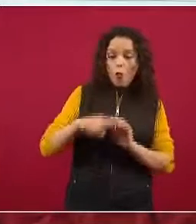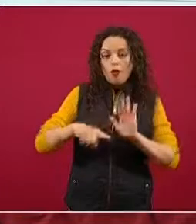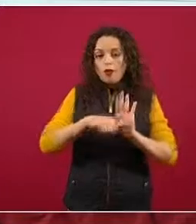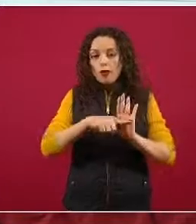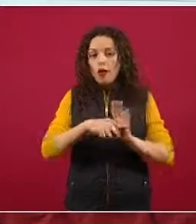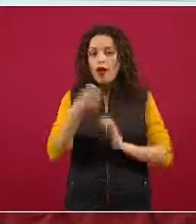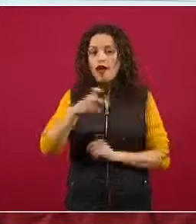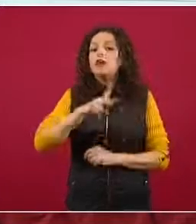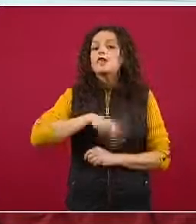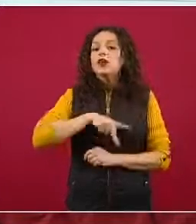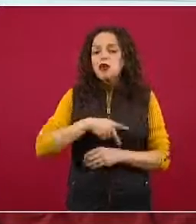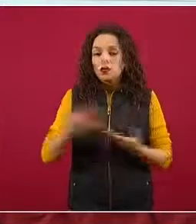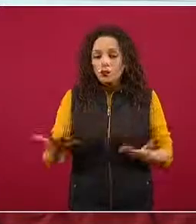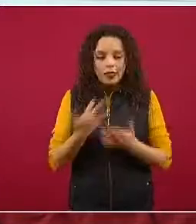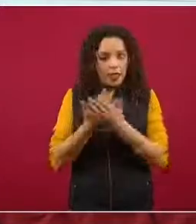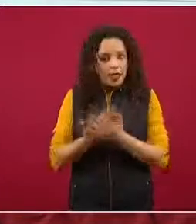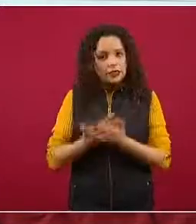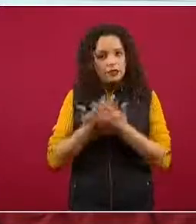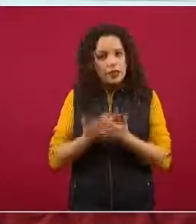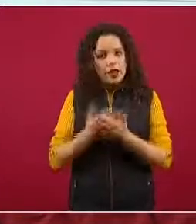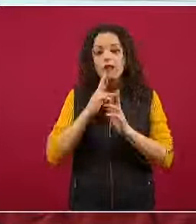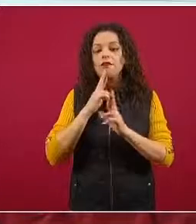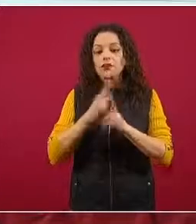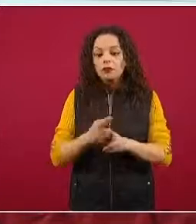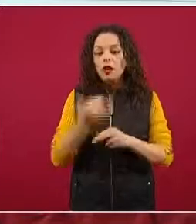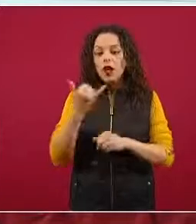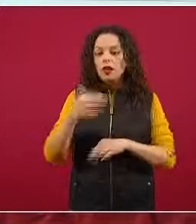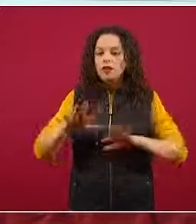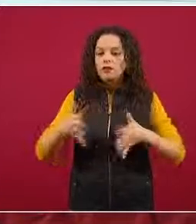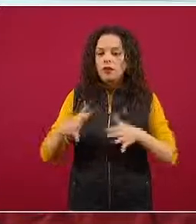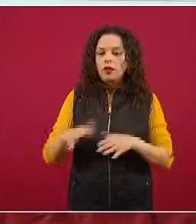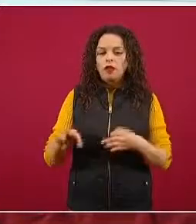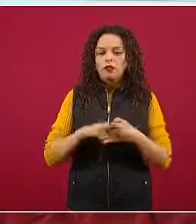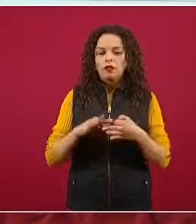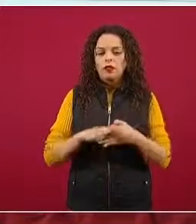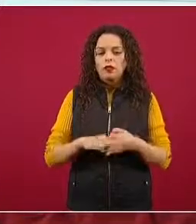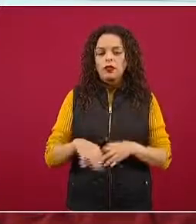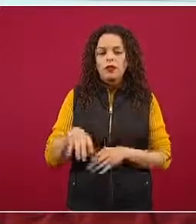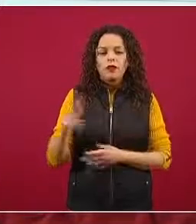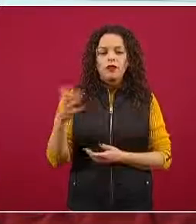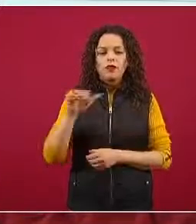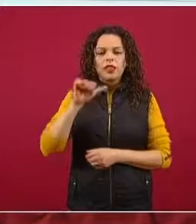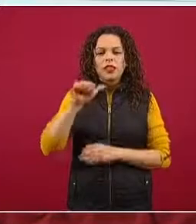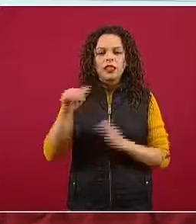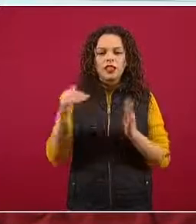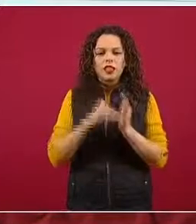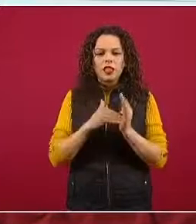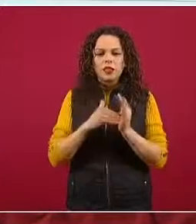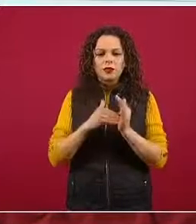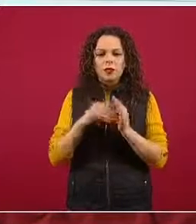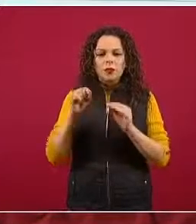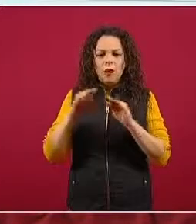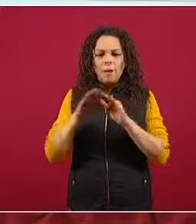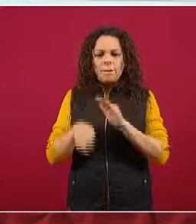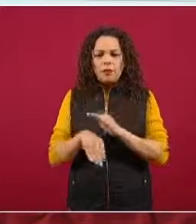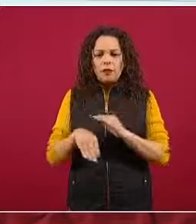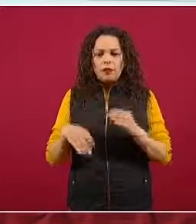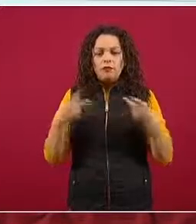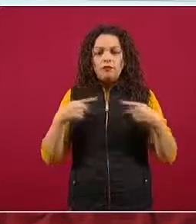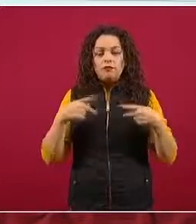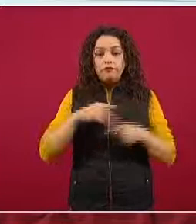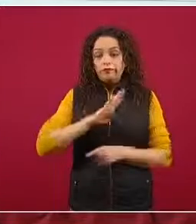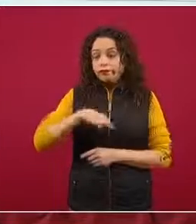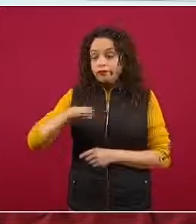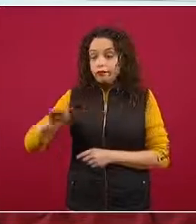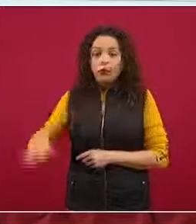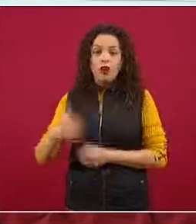virus SARS-CoV-2 y un total de alrededor de 16.000, poco menos de 16.000 defunciones que no tienen una